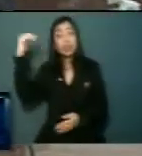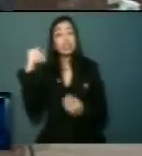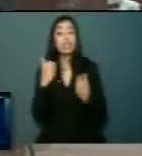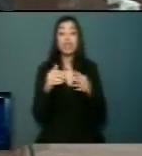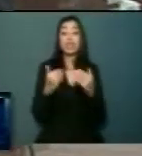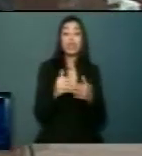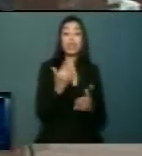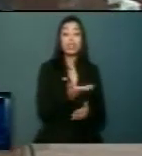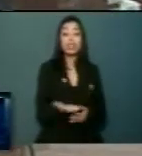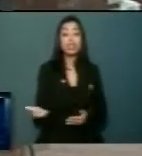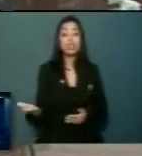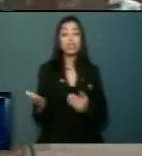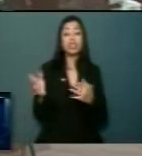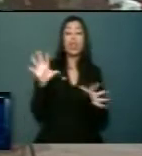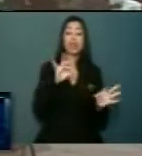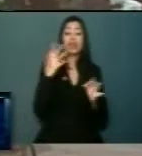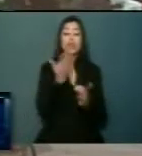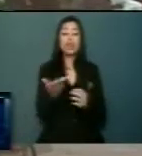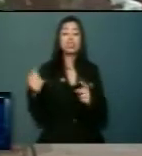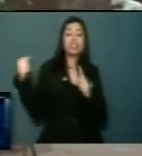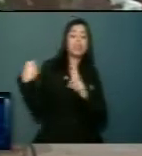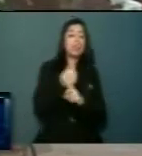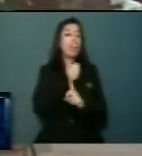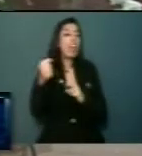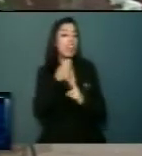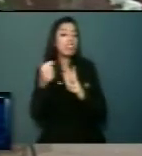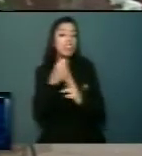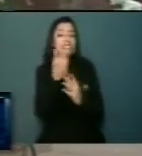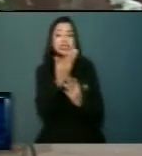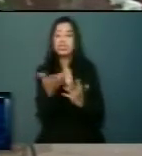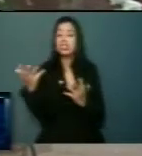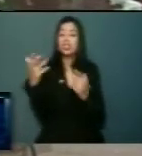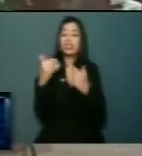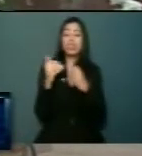distintos fenómenos, muchos de ellos violentos en distintas etapas.